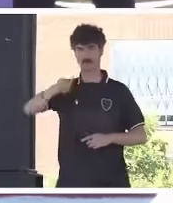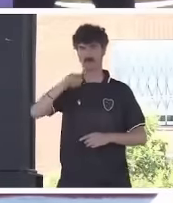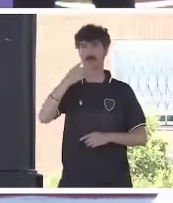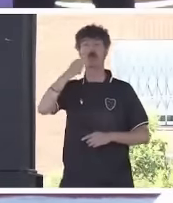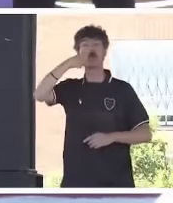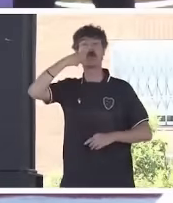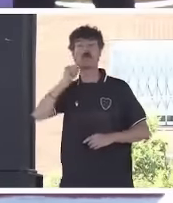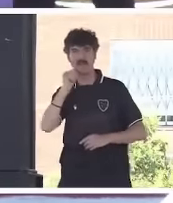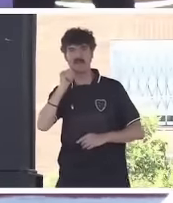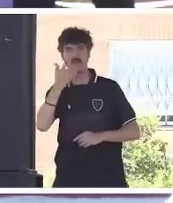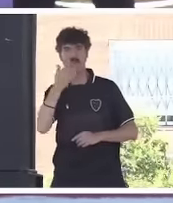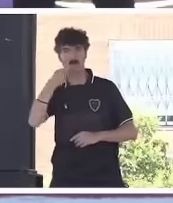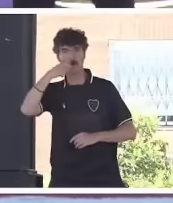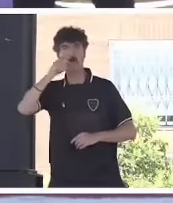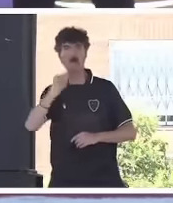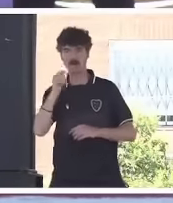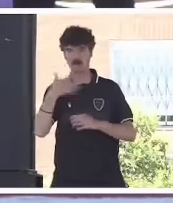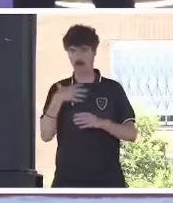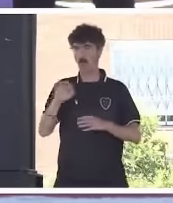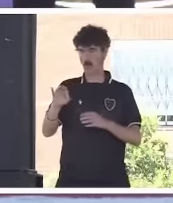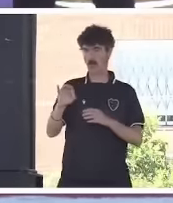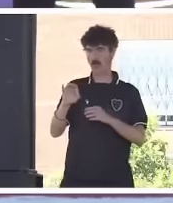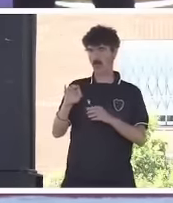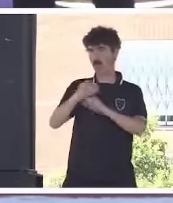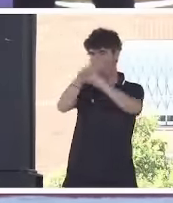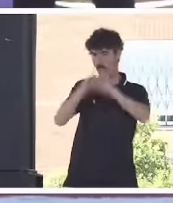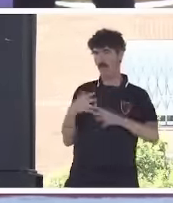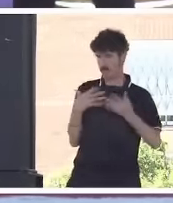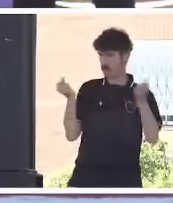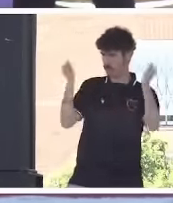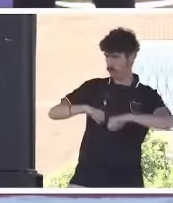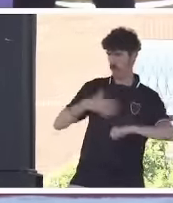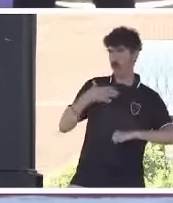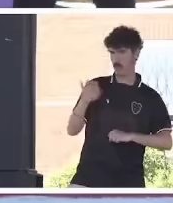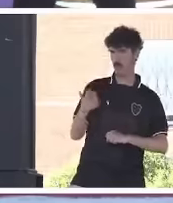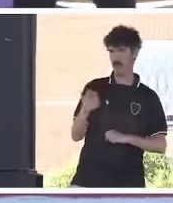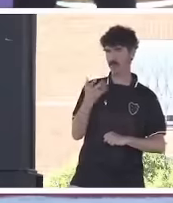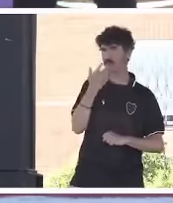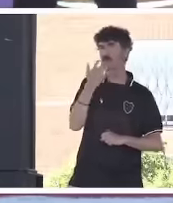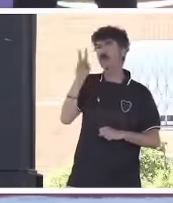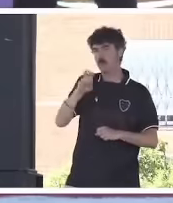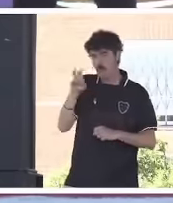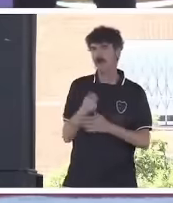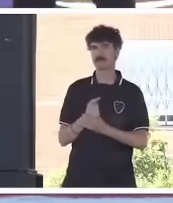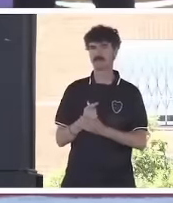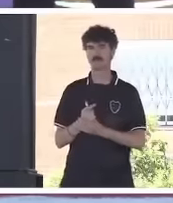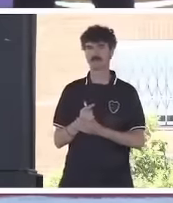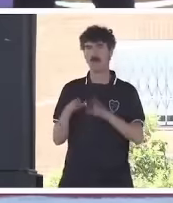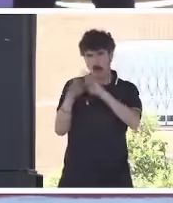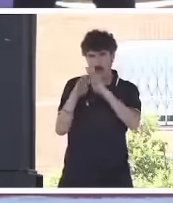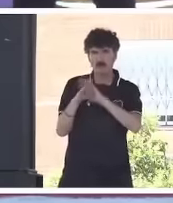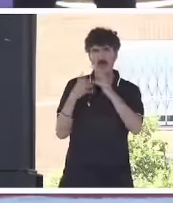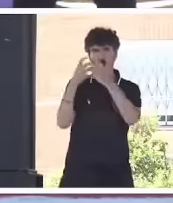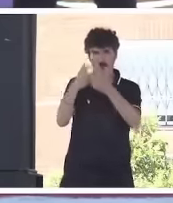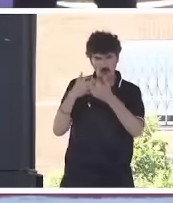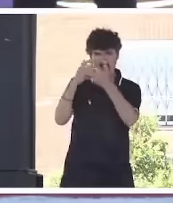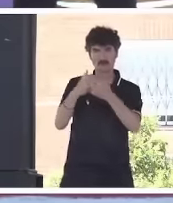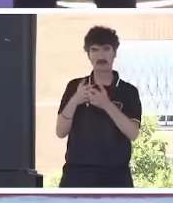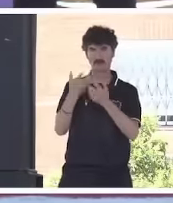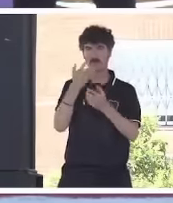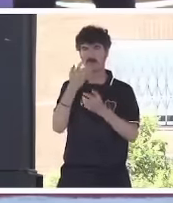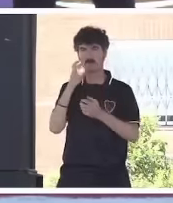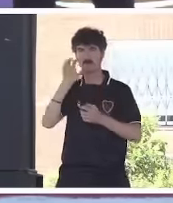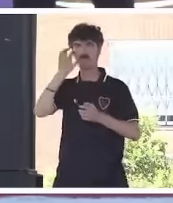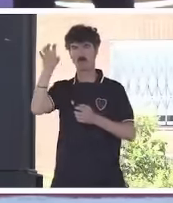y las ucranianas tengan un proceso de paz? ¿Cómo no va a merecer la pena, compañeros y compañeras, ponerse al lado de un